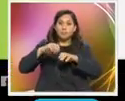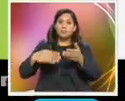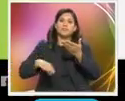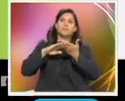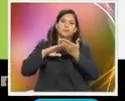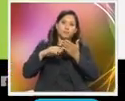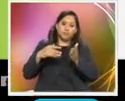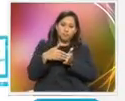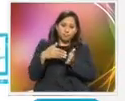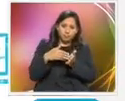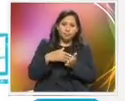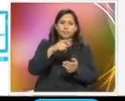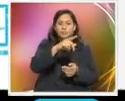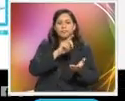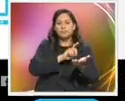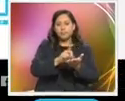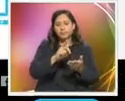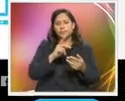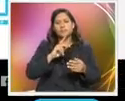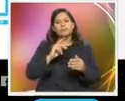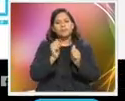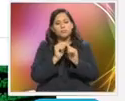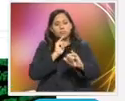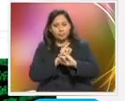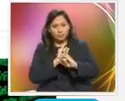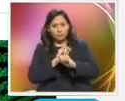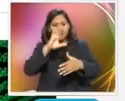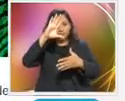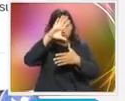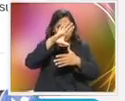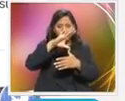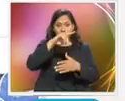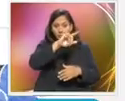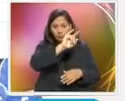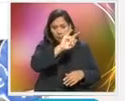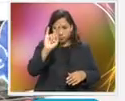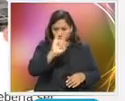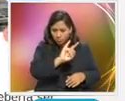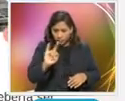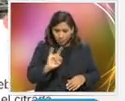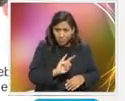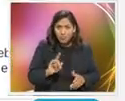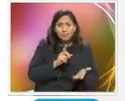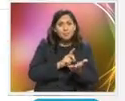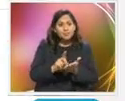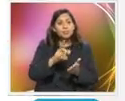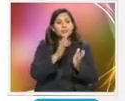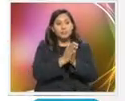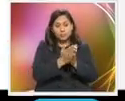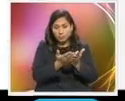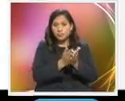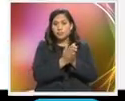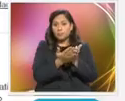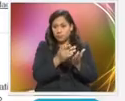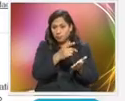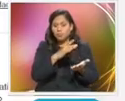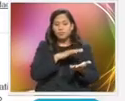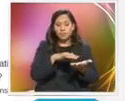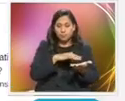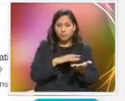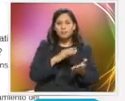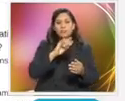empresas. Estamos viendo el sitio de Derechos Digitales Latinoamérica, en donde vas a encontrar una buena cantidad de libros,